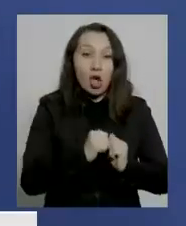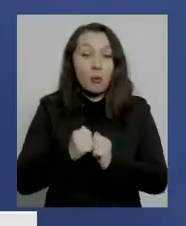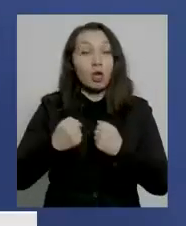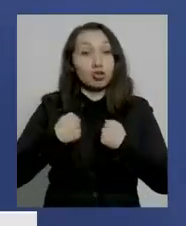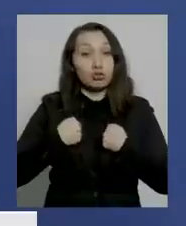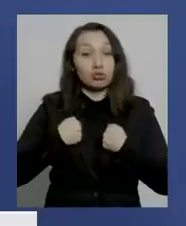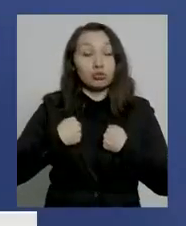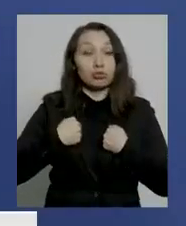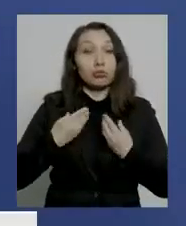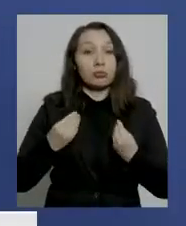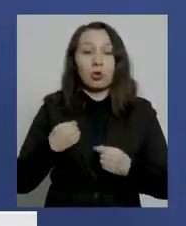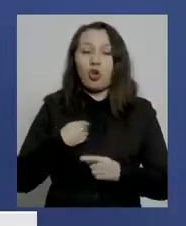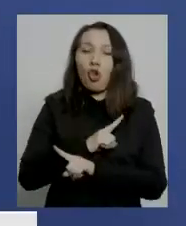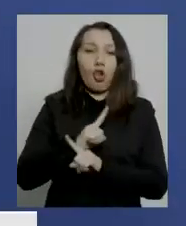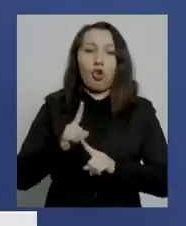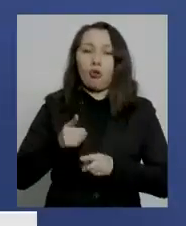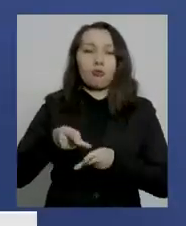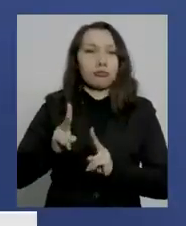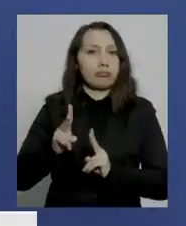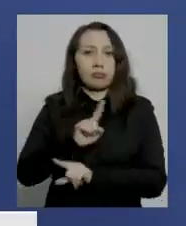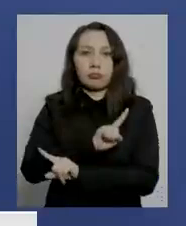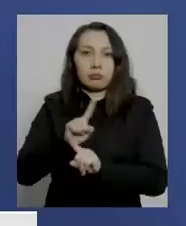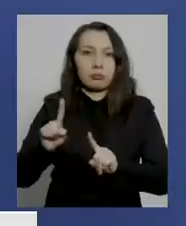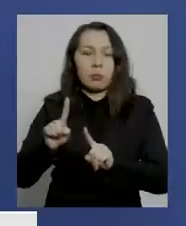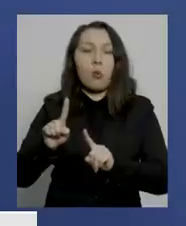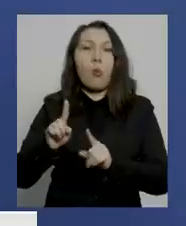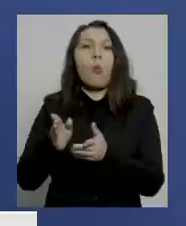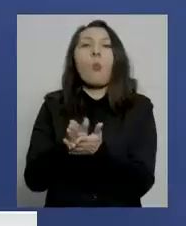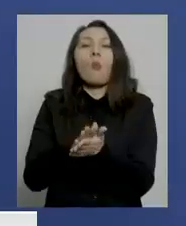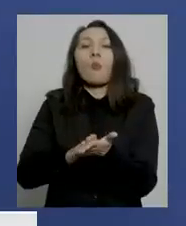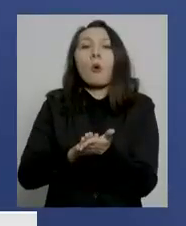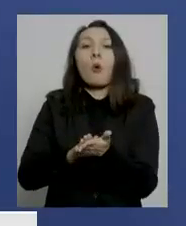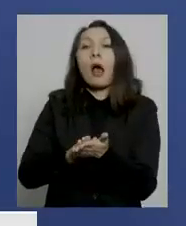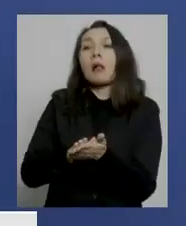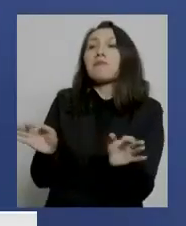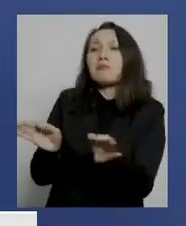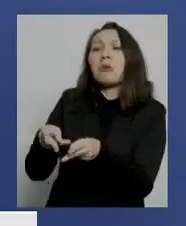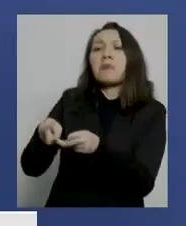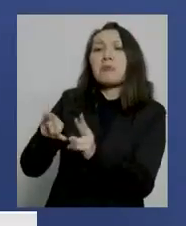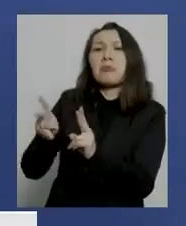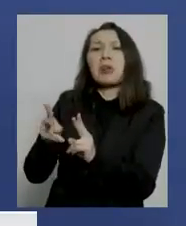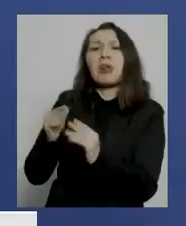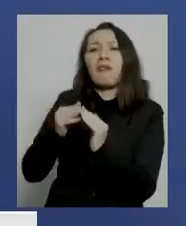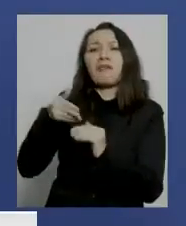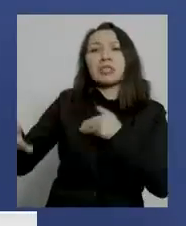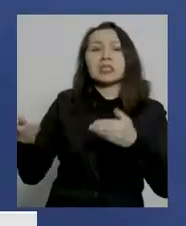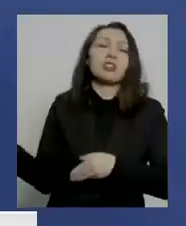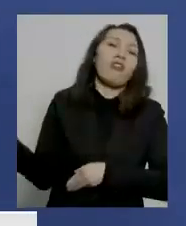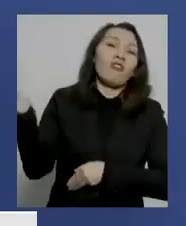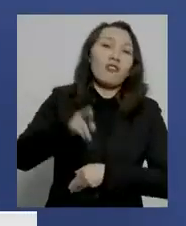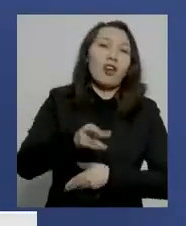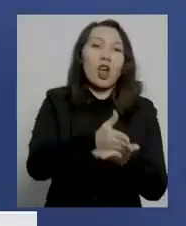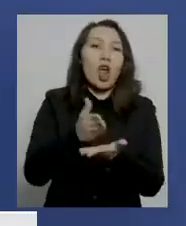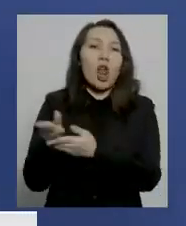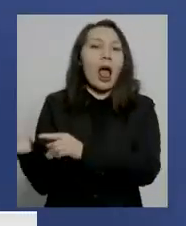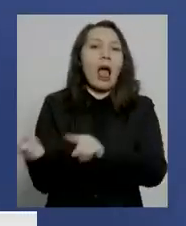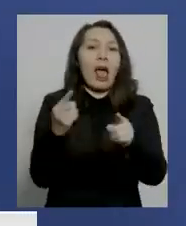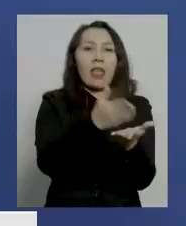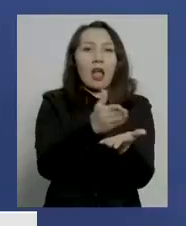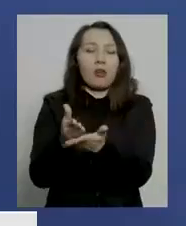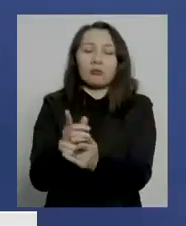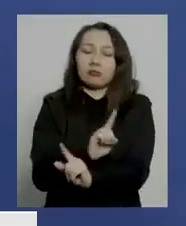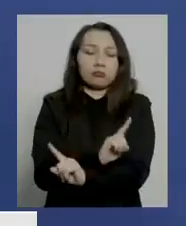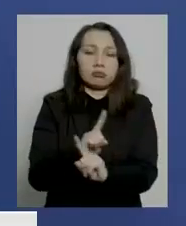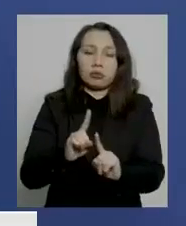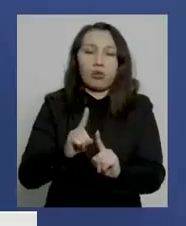yo personalmente no estoy dispuesto a sugerir a los vecinos que manden a sus hijos